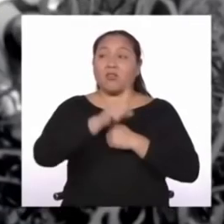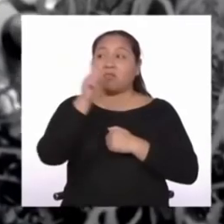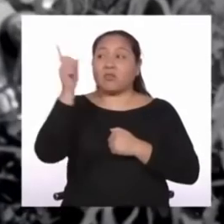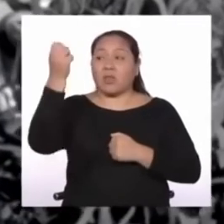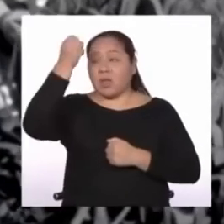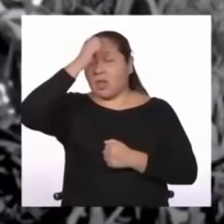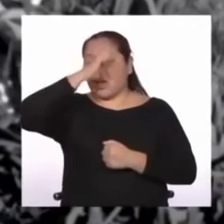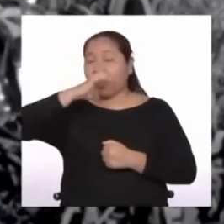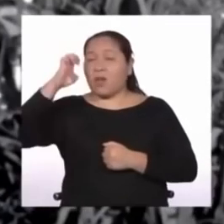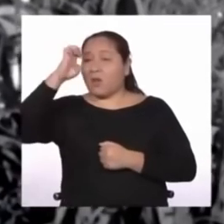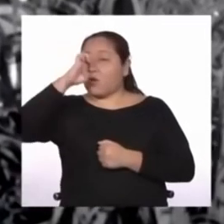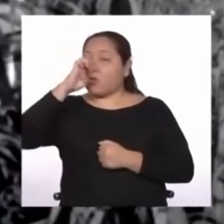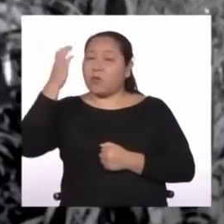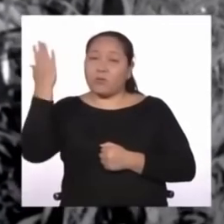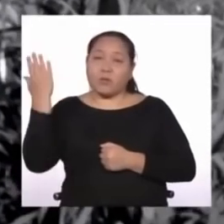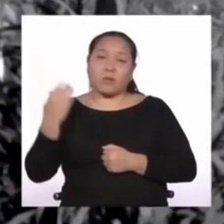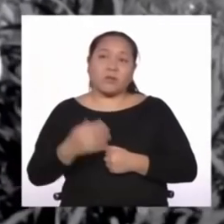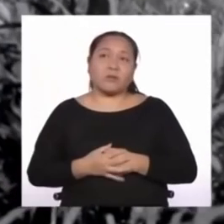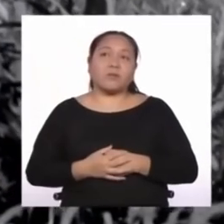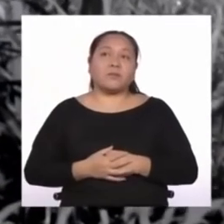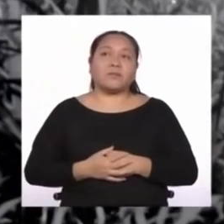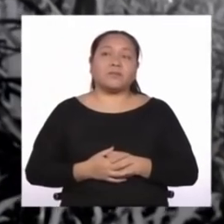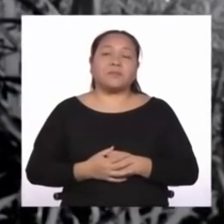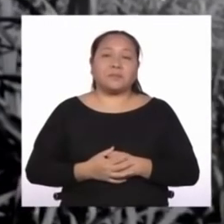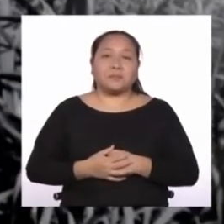europeos.